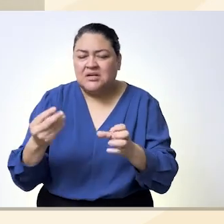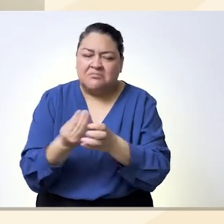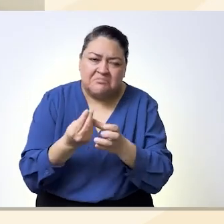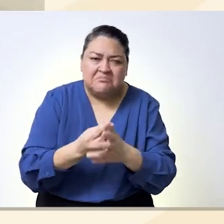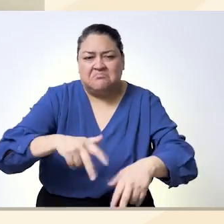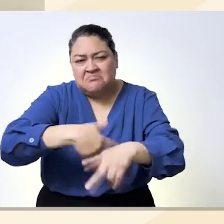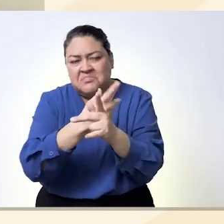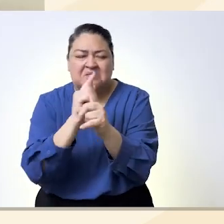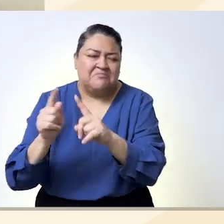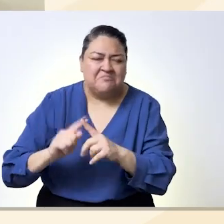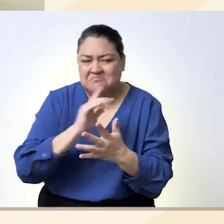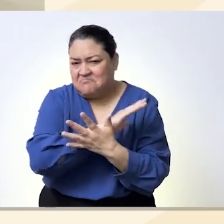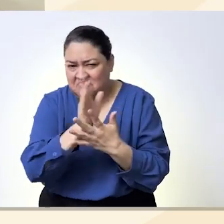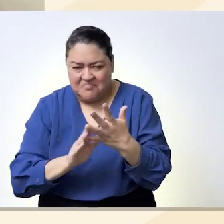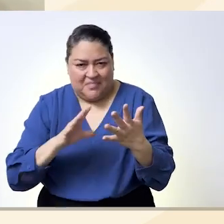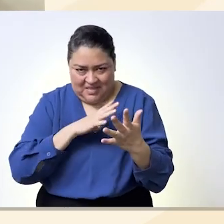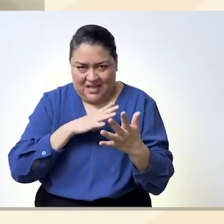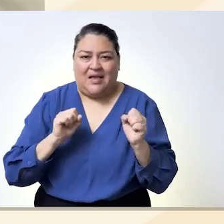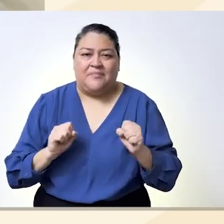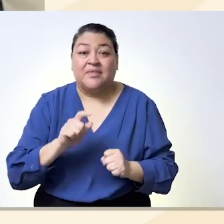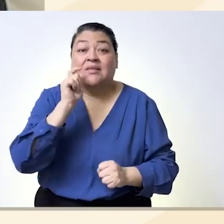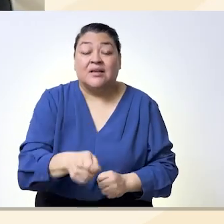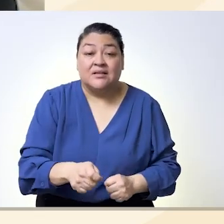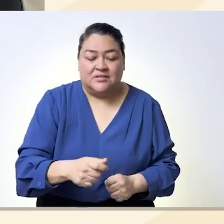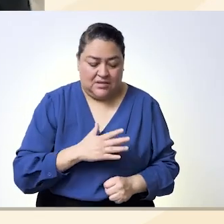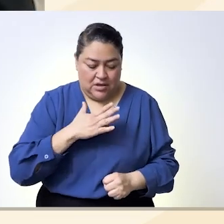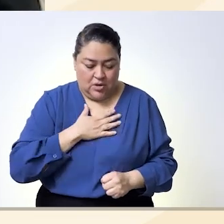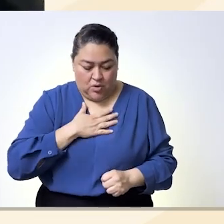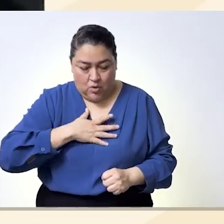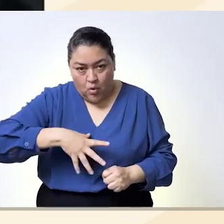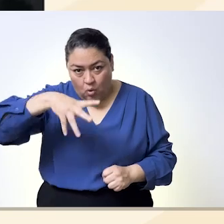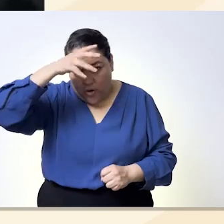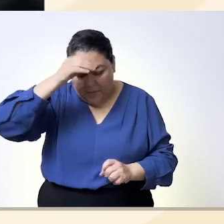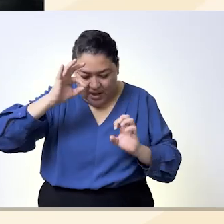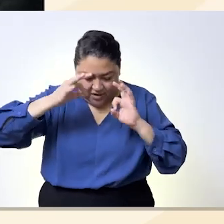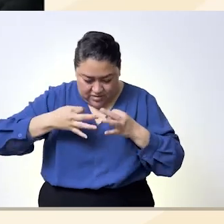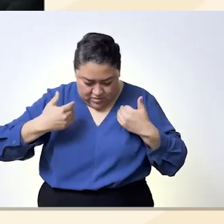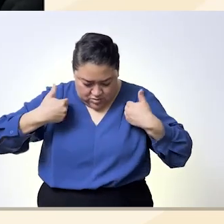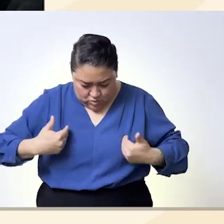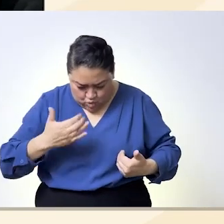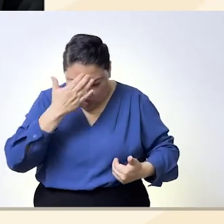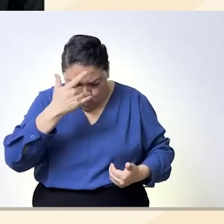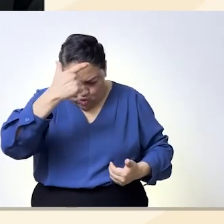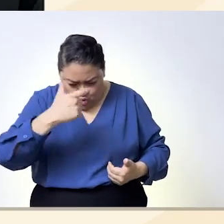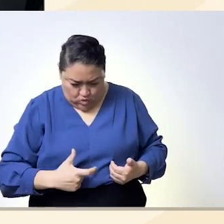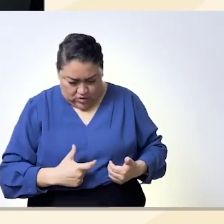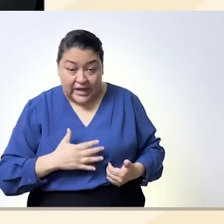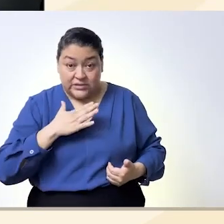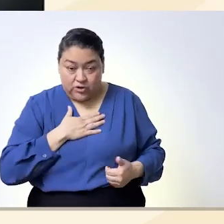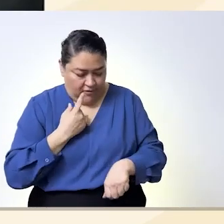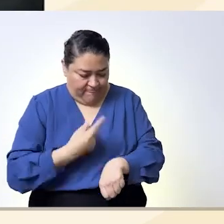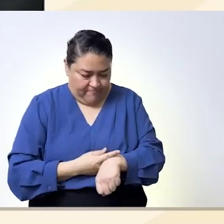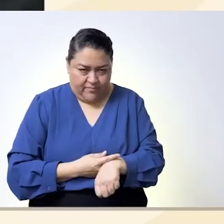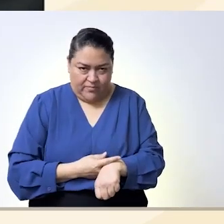en aprender a entender nuestros neurotipos desde un lugar no patologizante y un espacio de colectividad